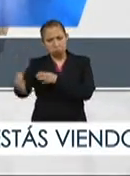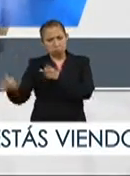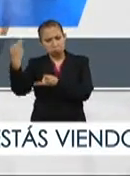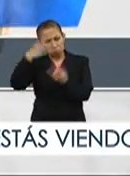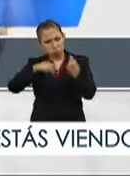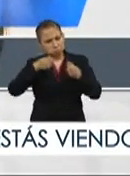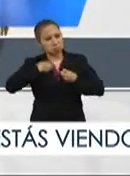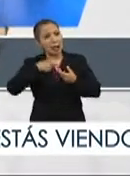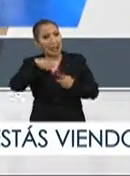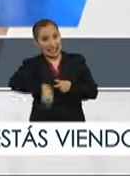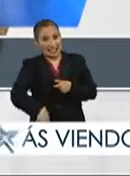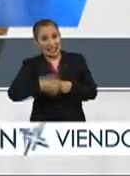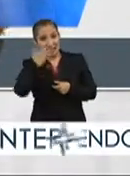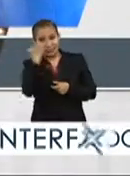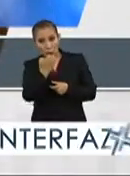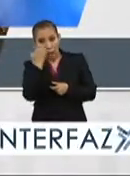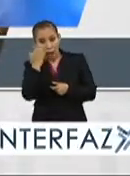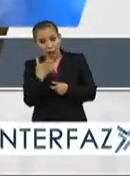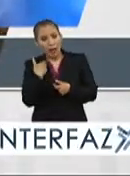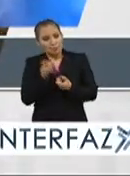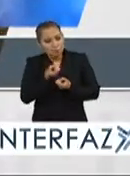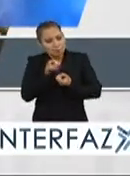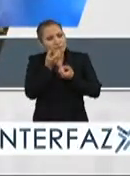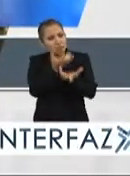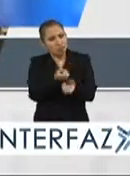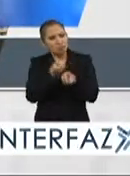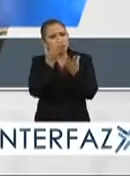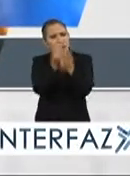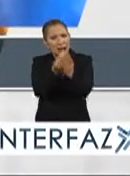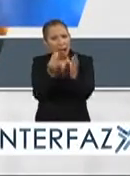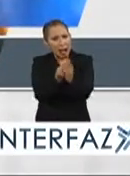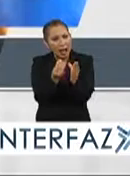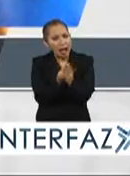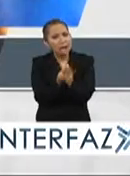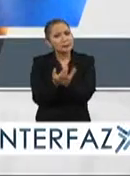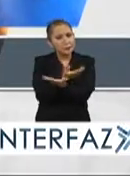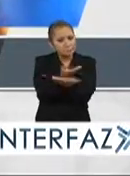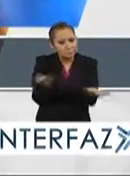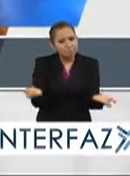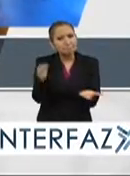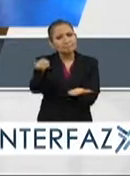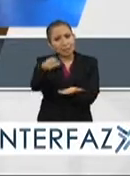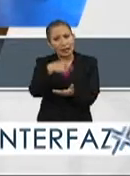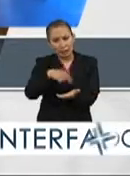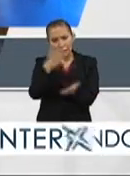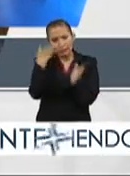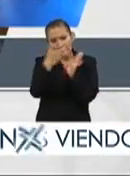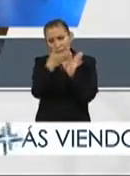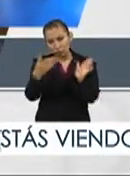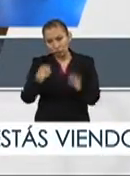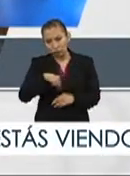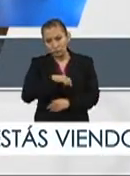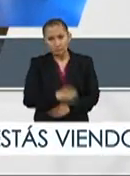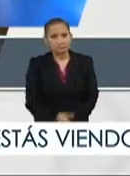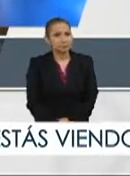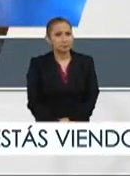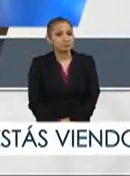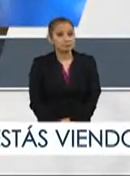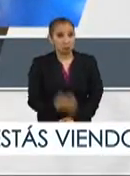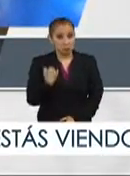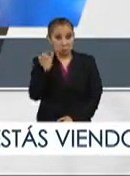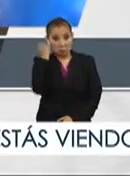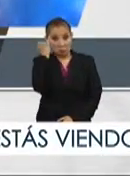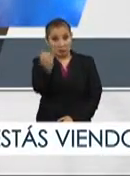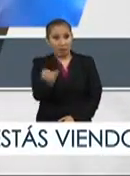aceptan venir hasta nuestra escuela y dar sus clases en este periodo con nosotros. Me